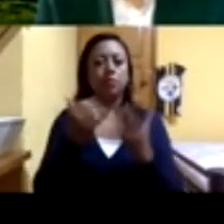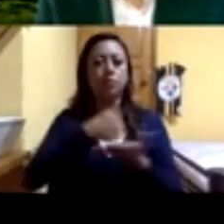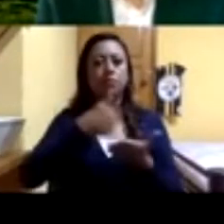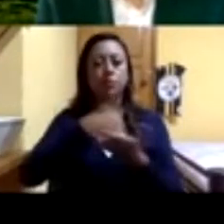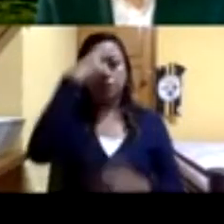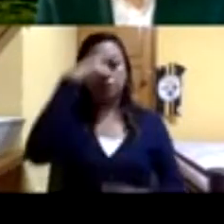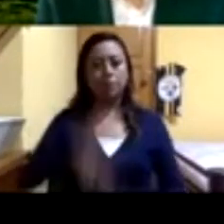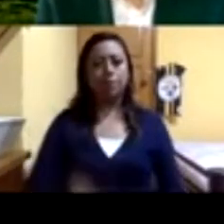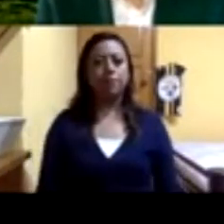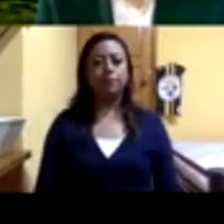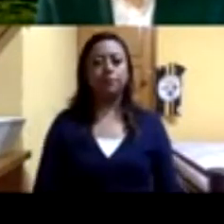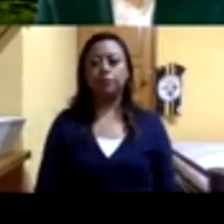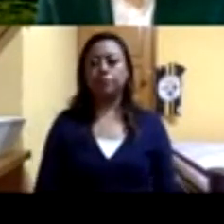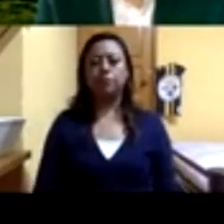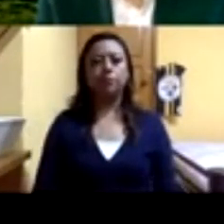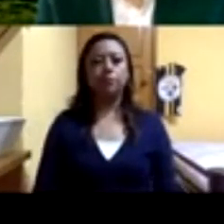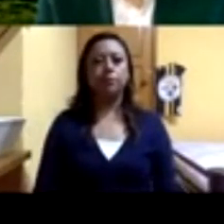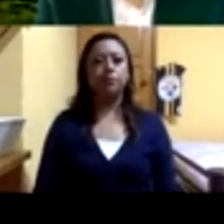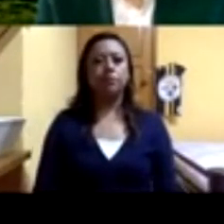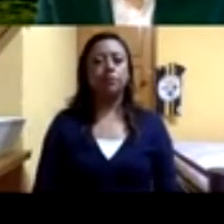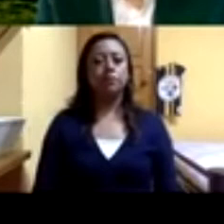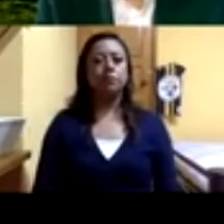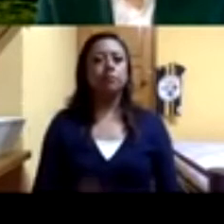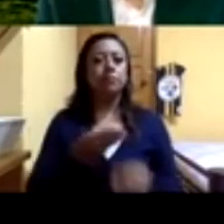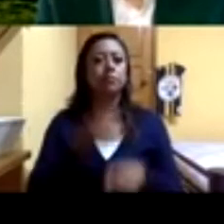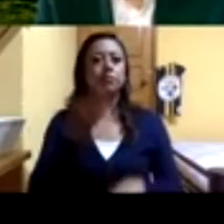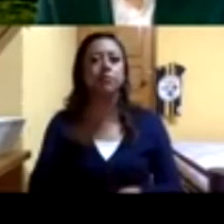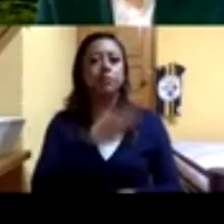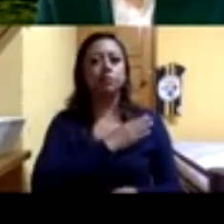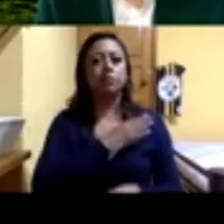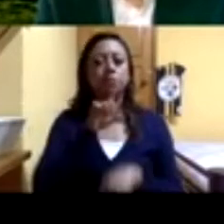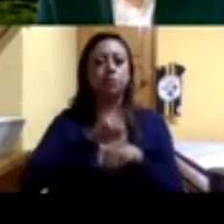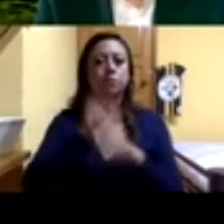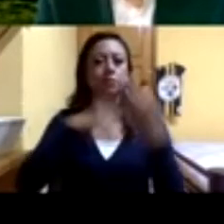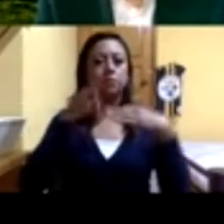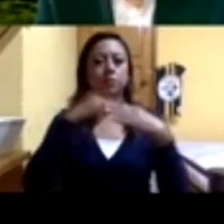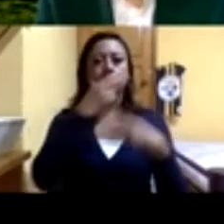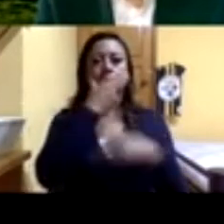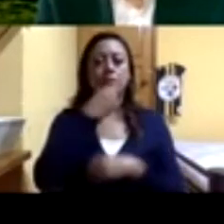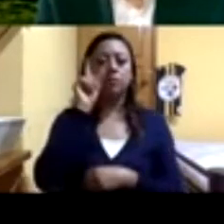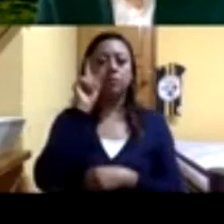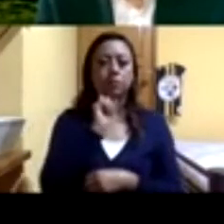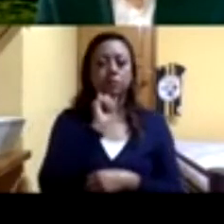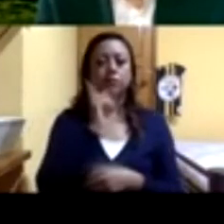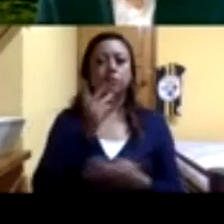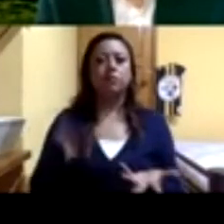Sí, pues muy buenos días a todas y a todos. Reciban un